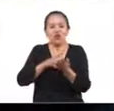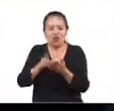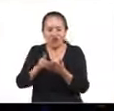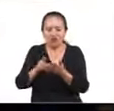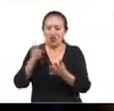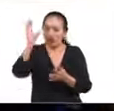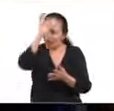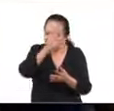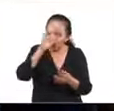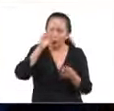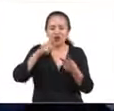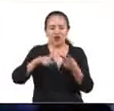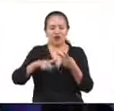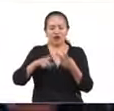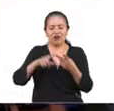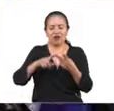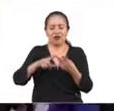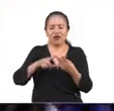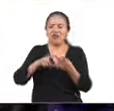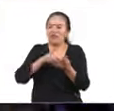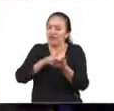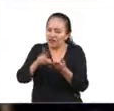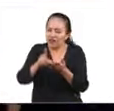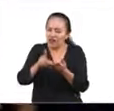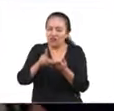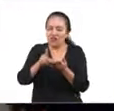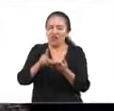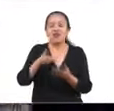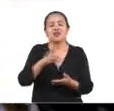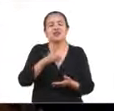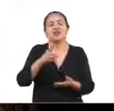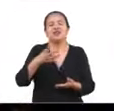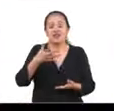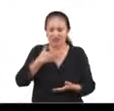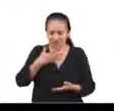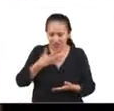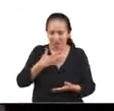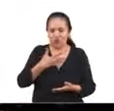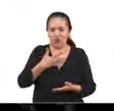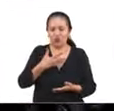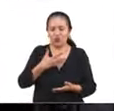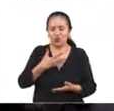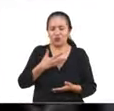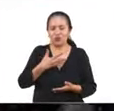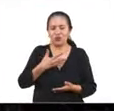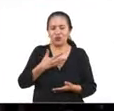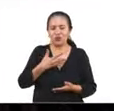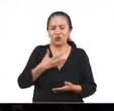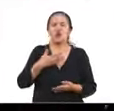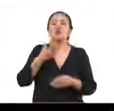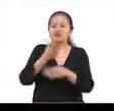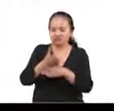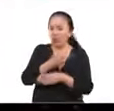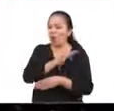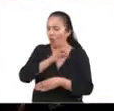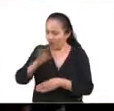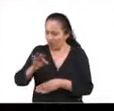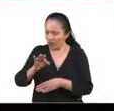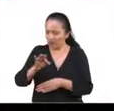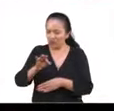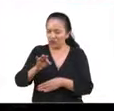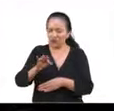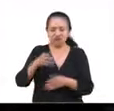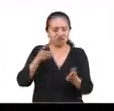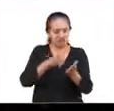la cultura. Tenemos derecho y tenemos que construir los accesos a esos derechos.